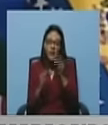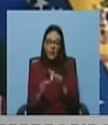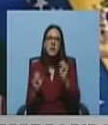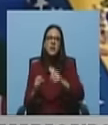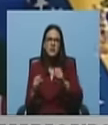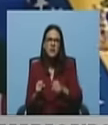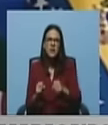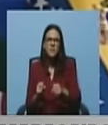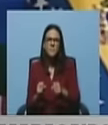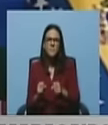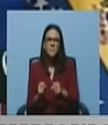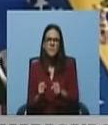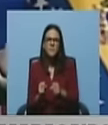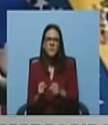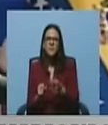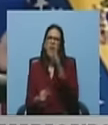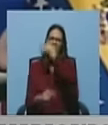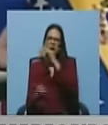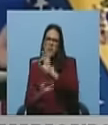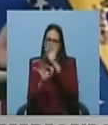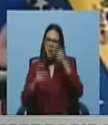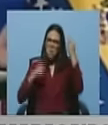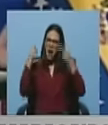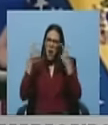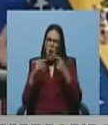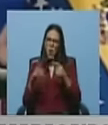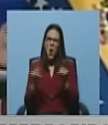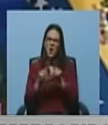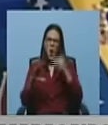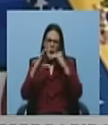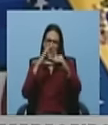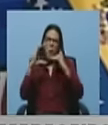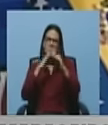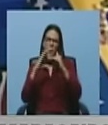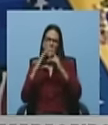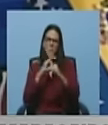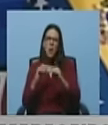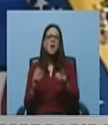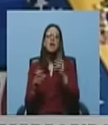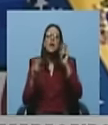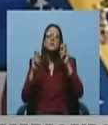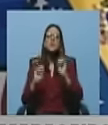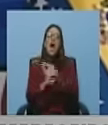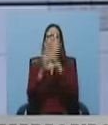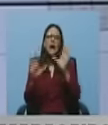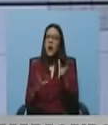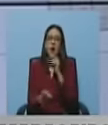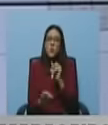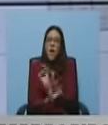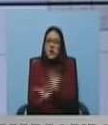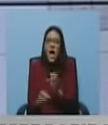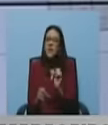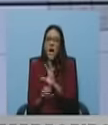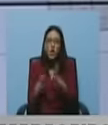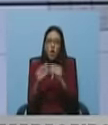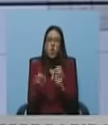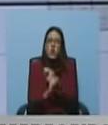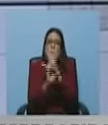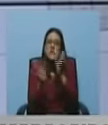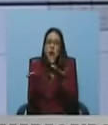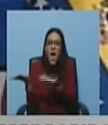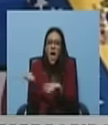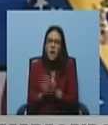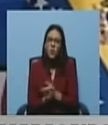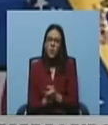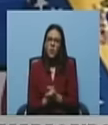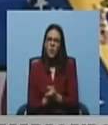ellos como locos, enviando mensajes para aclarar esto. No hay nada que aclarar. No hay nada que